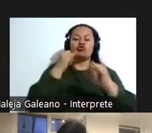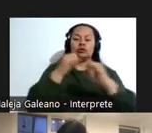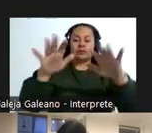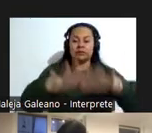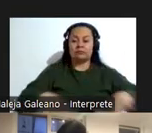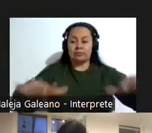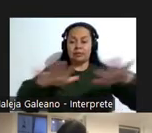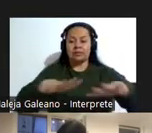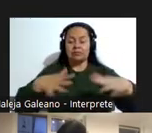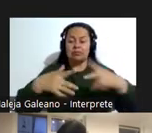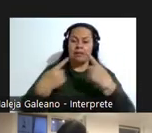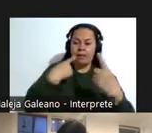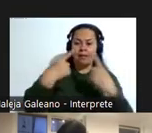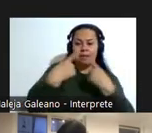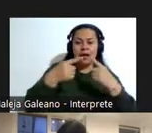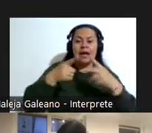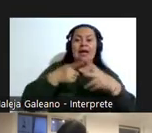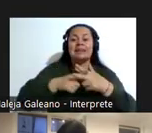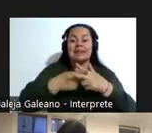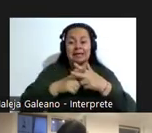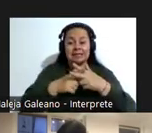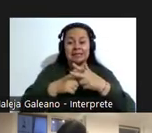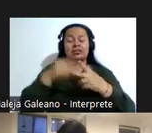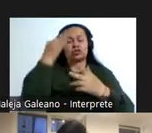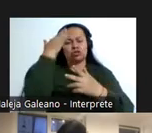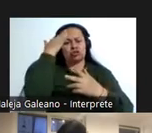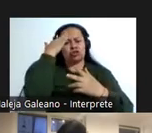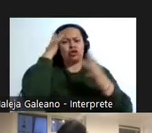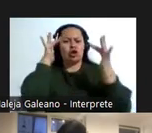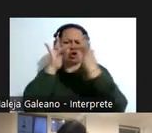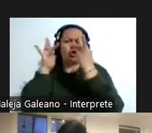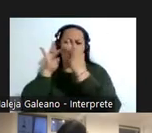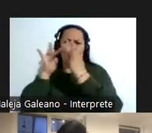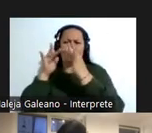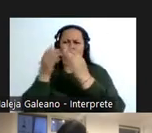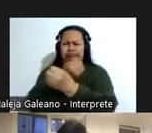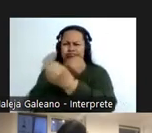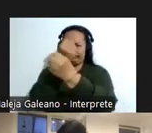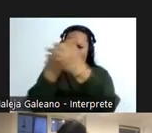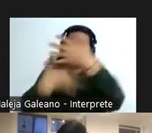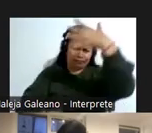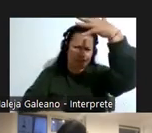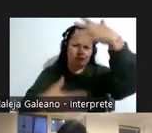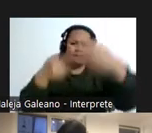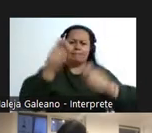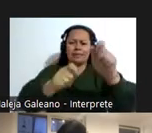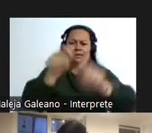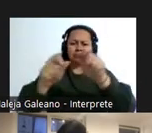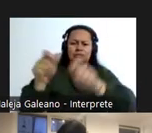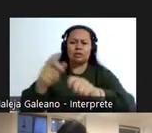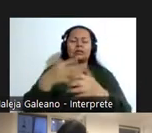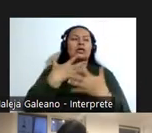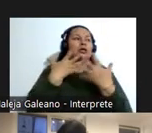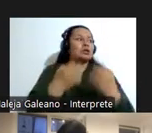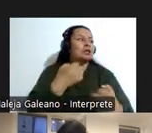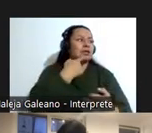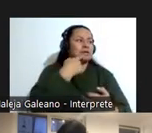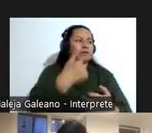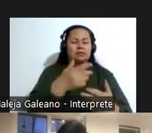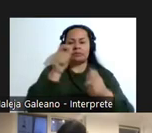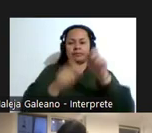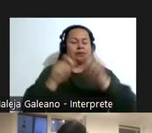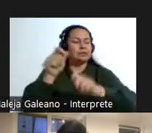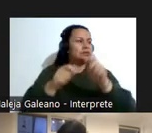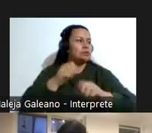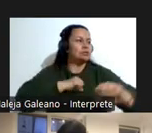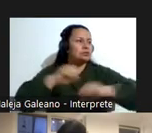un taller. Sé que se han conectado muchísimas personas. Yo quisiera pedirles a las personas que quieren hacer el